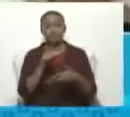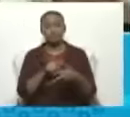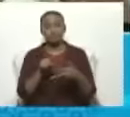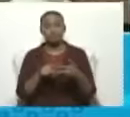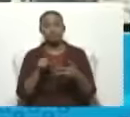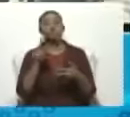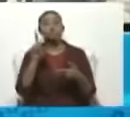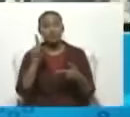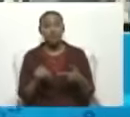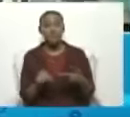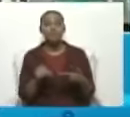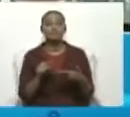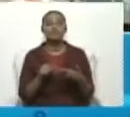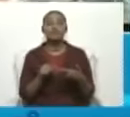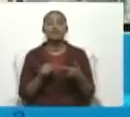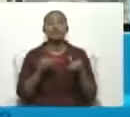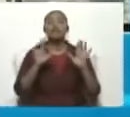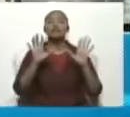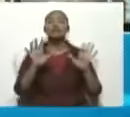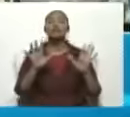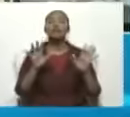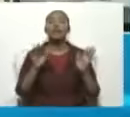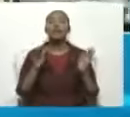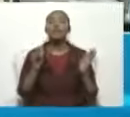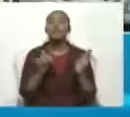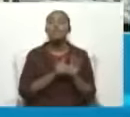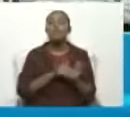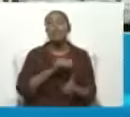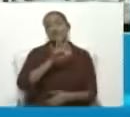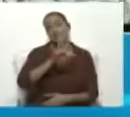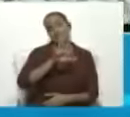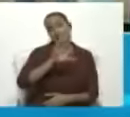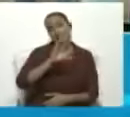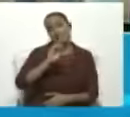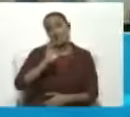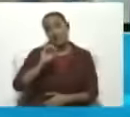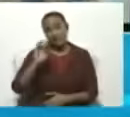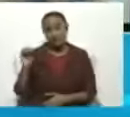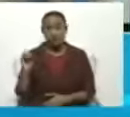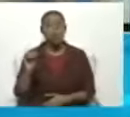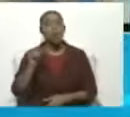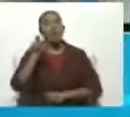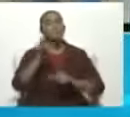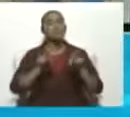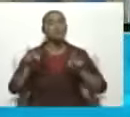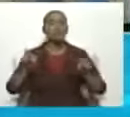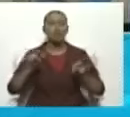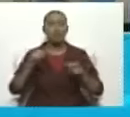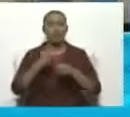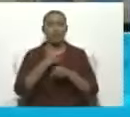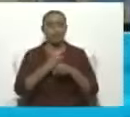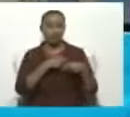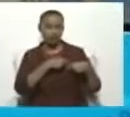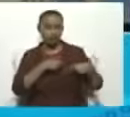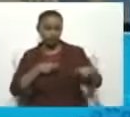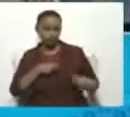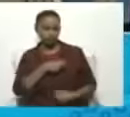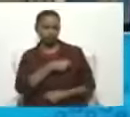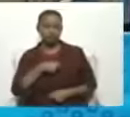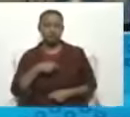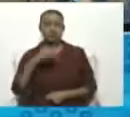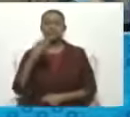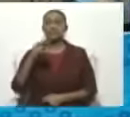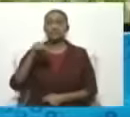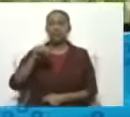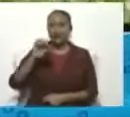asistencia de 10.500 operadores que estaban distribuidos en los 1.174 centros de